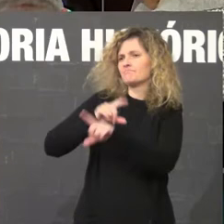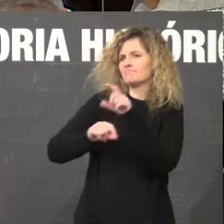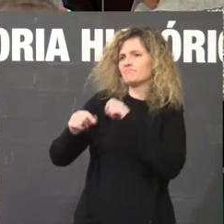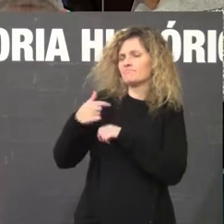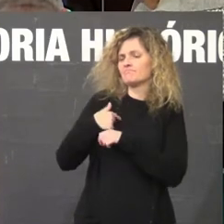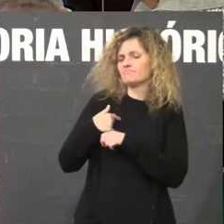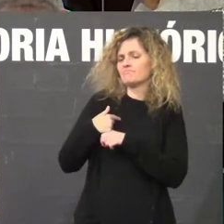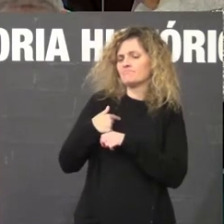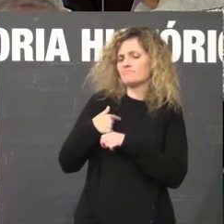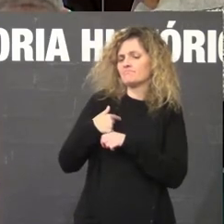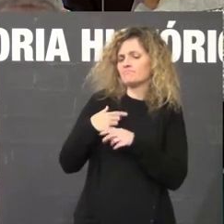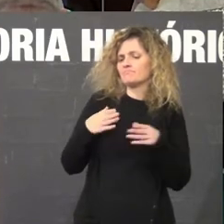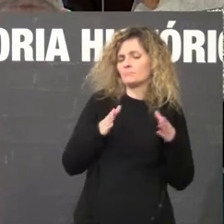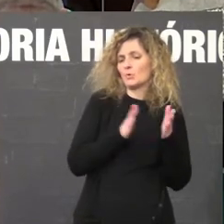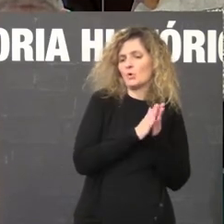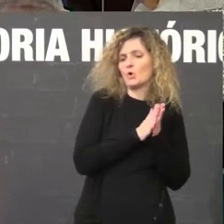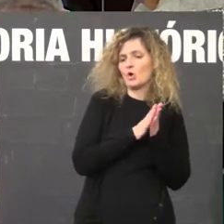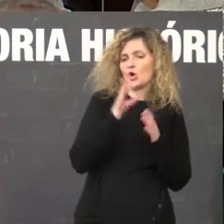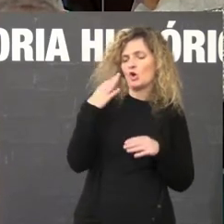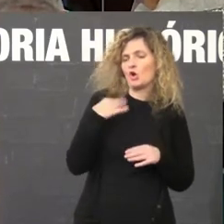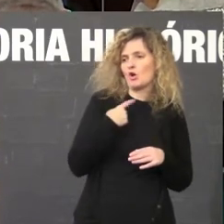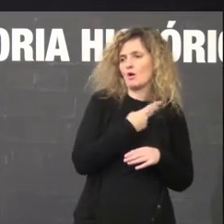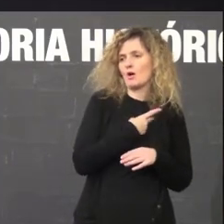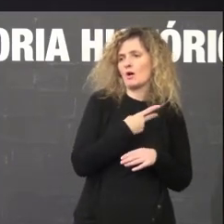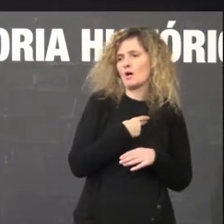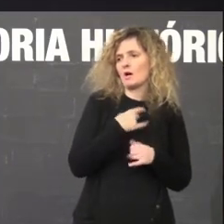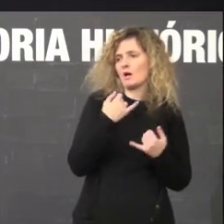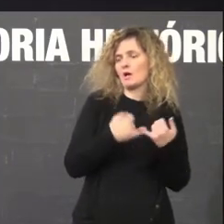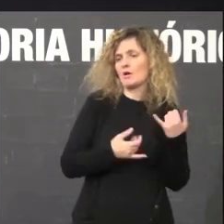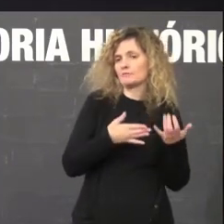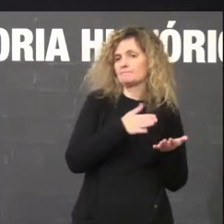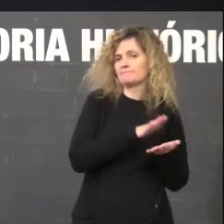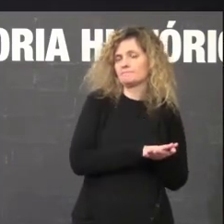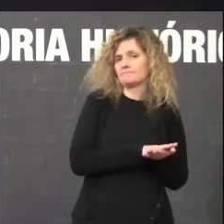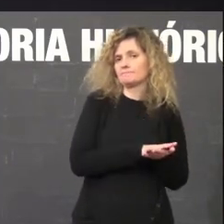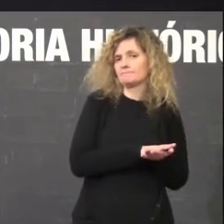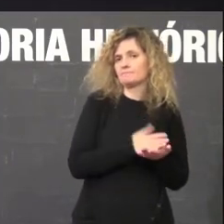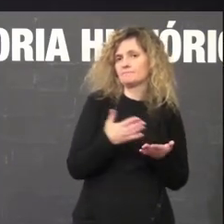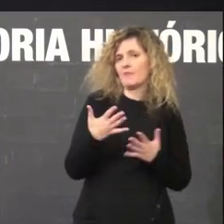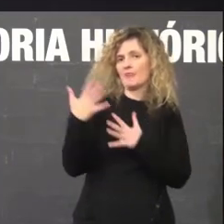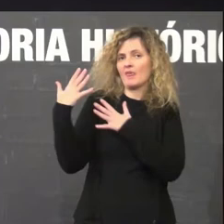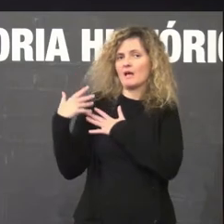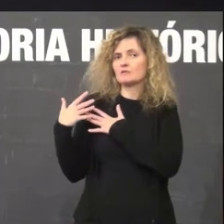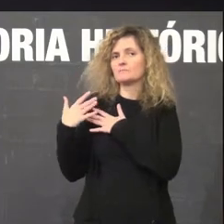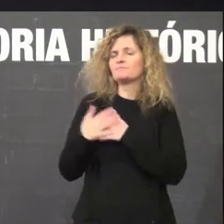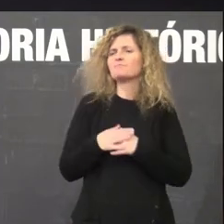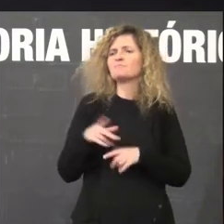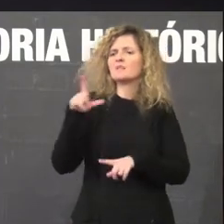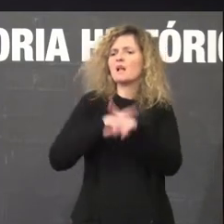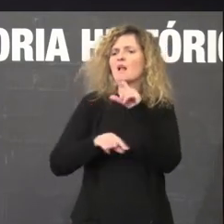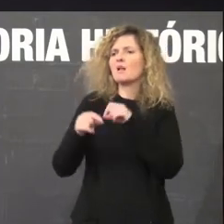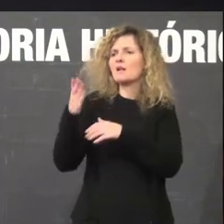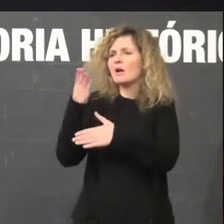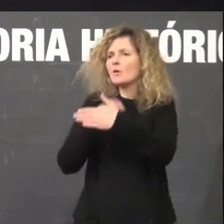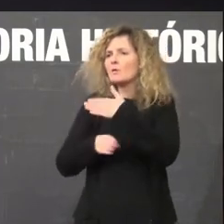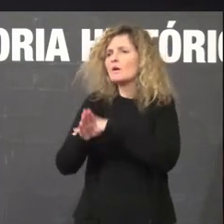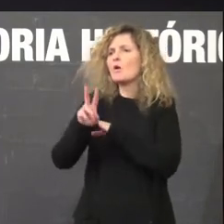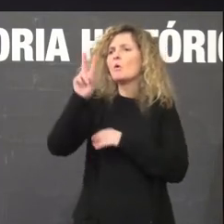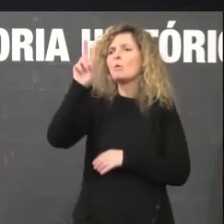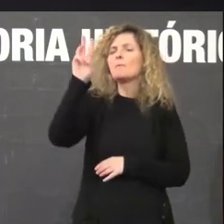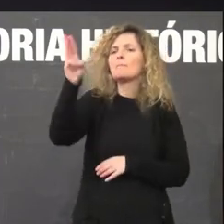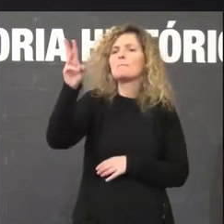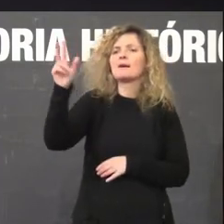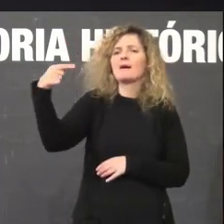decidimos, eu e unha compañera que infelizmente faleceu hai 10 anos, decidimos entrar na UPG, ¿no?,